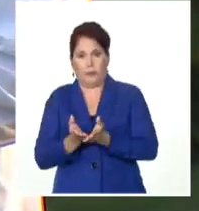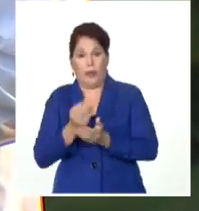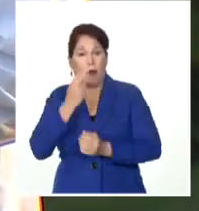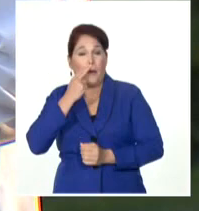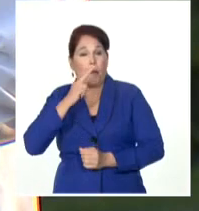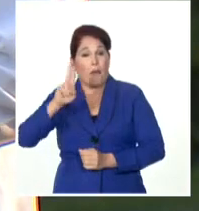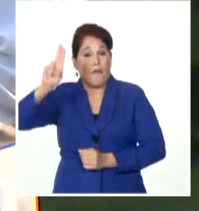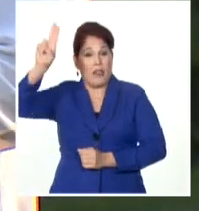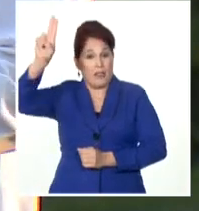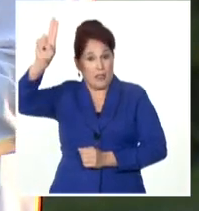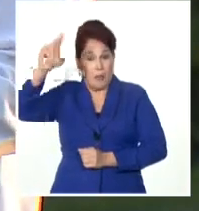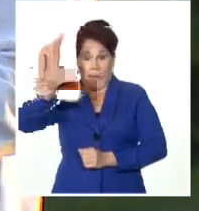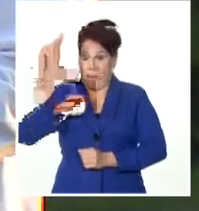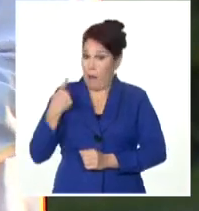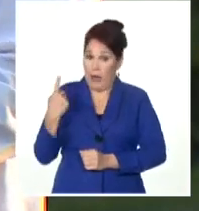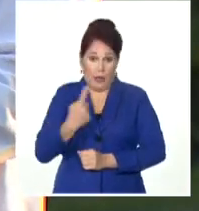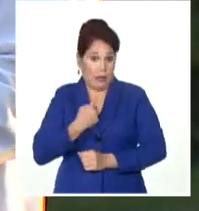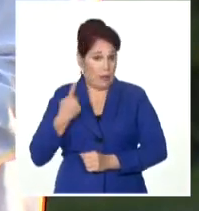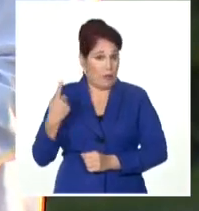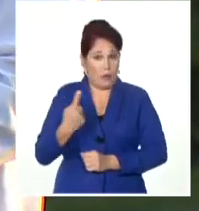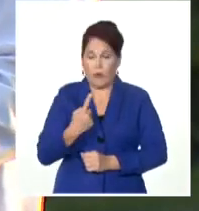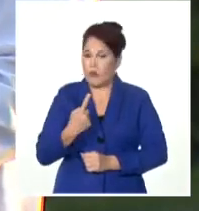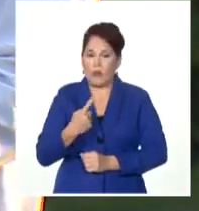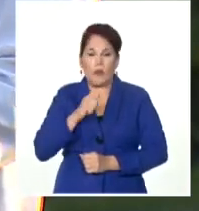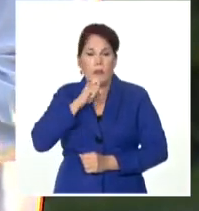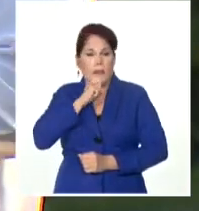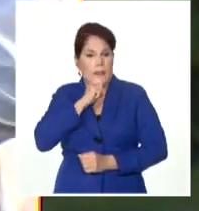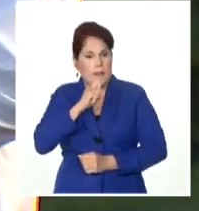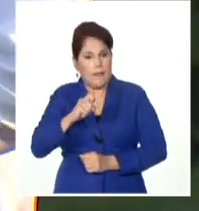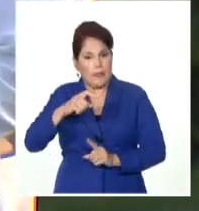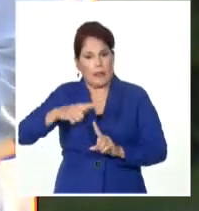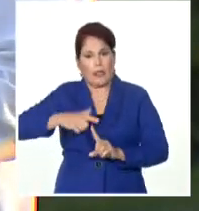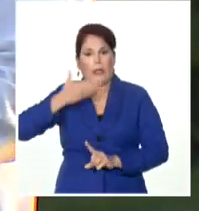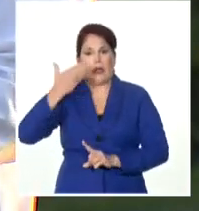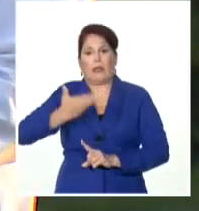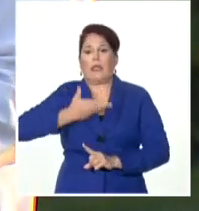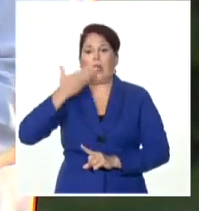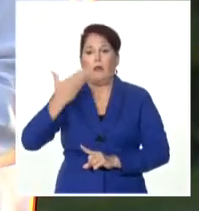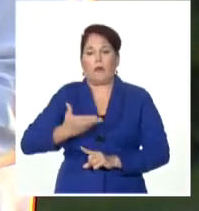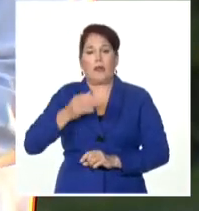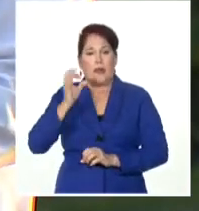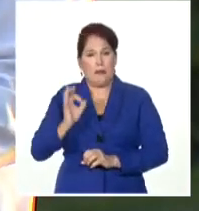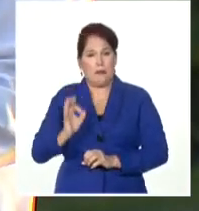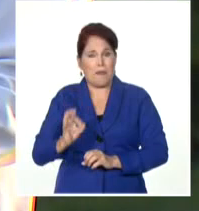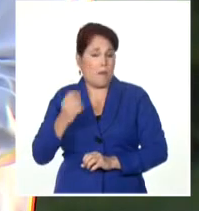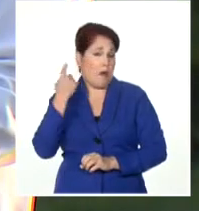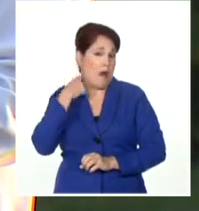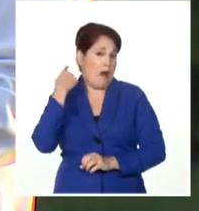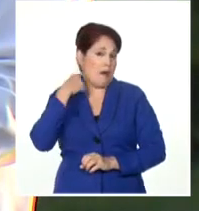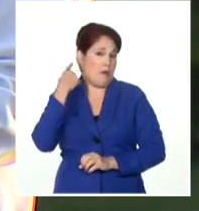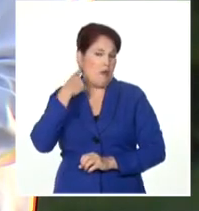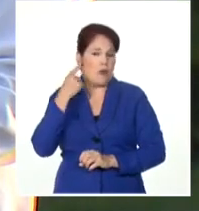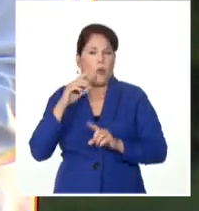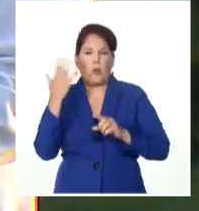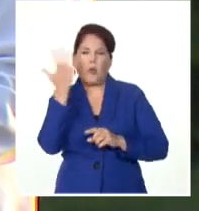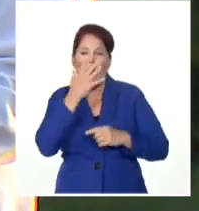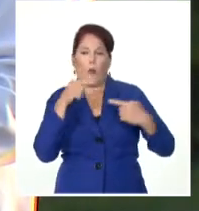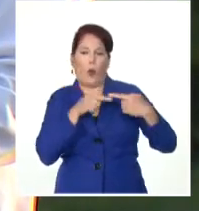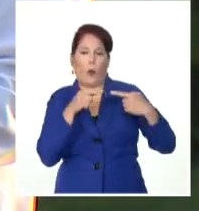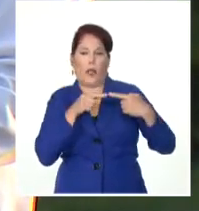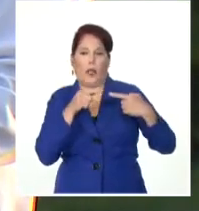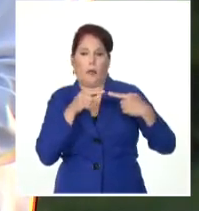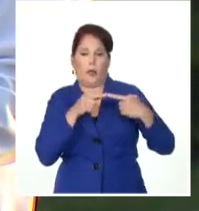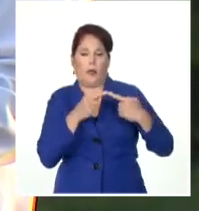fascismo constituye el grado máximo de las muchas teorías elaboradas durante milenios por los enemigos de los pueblos